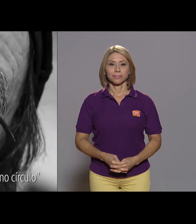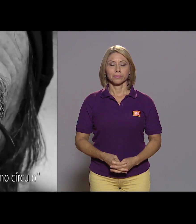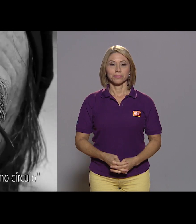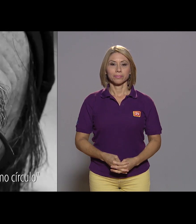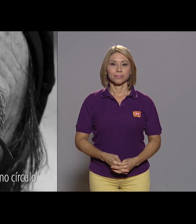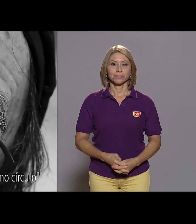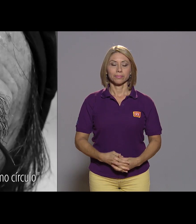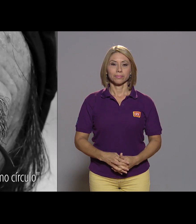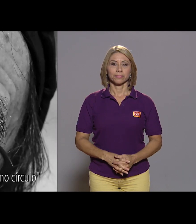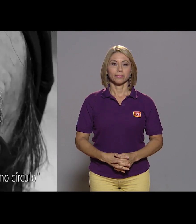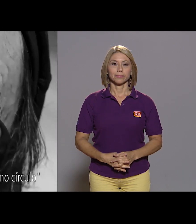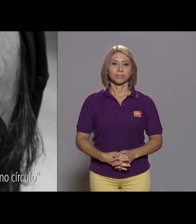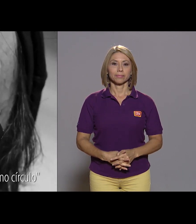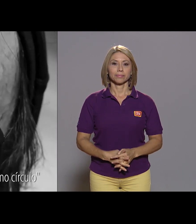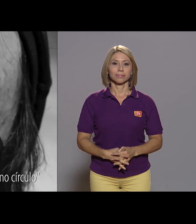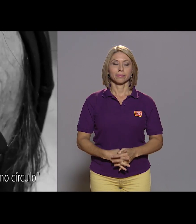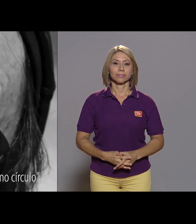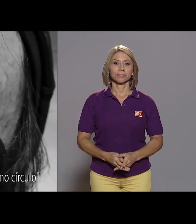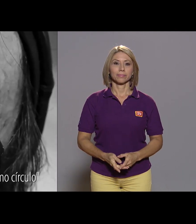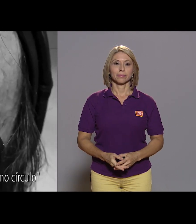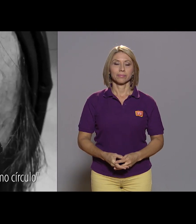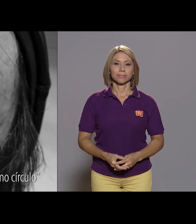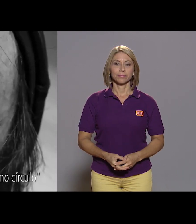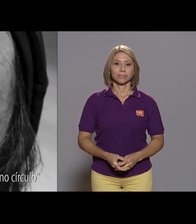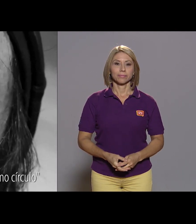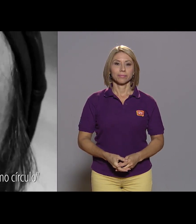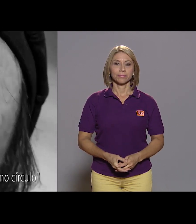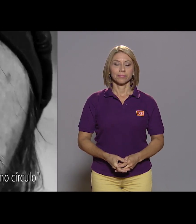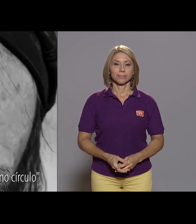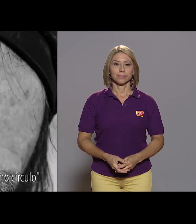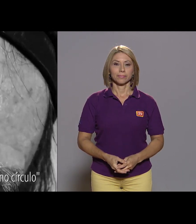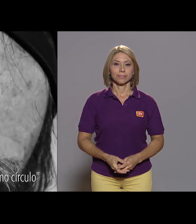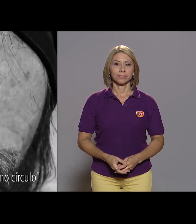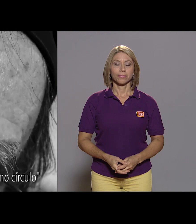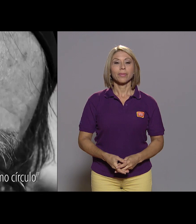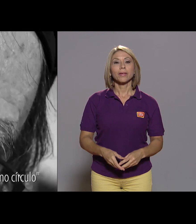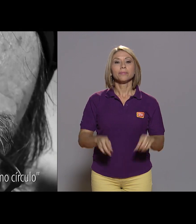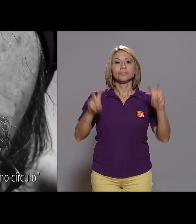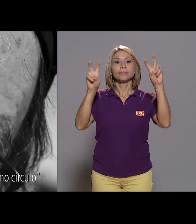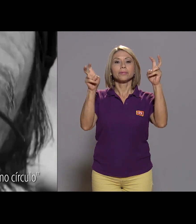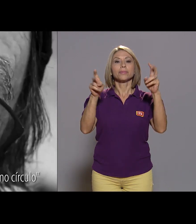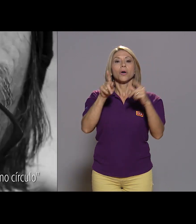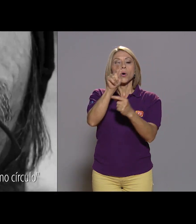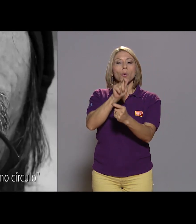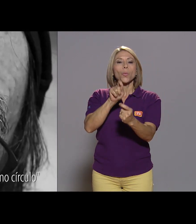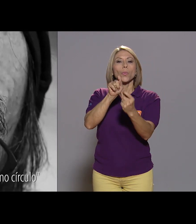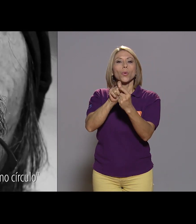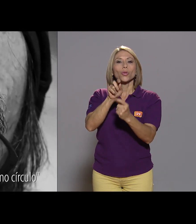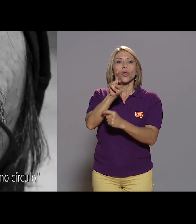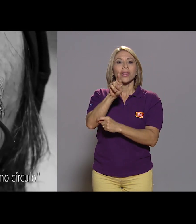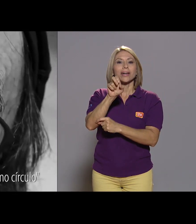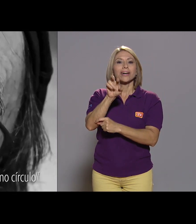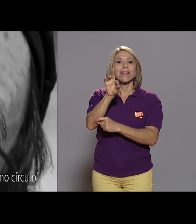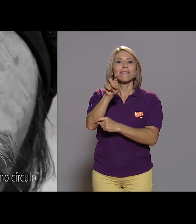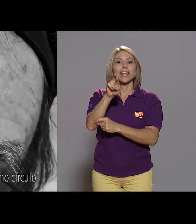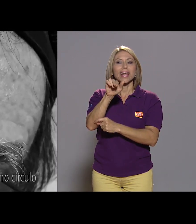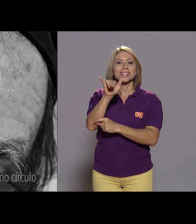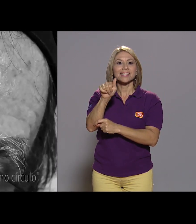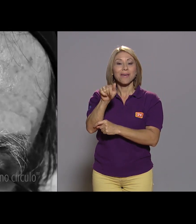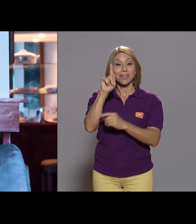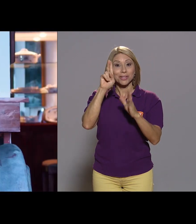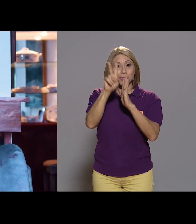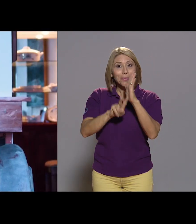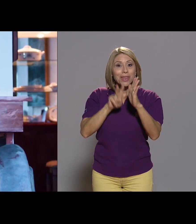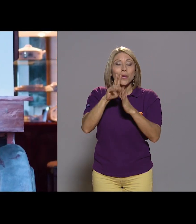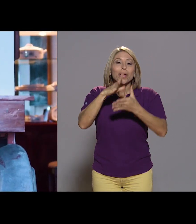Porque es falsa y ustedes se empeñan en probarnos lo contrario. Un punto de referencia es el documental que